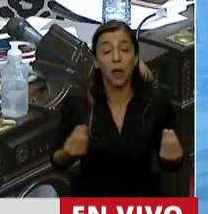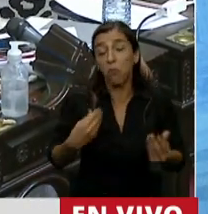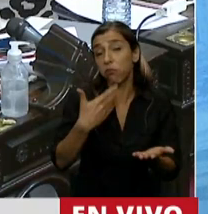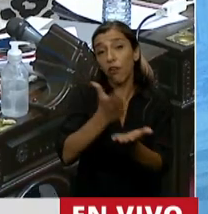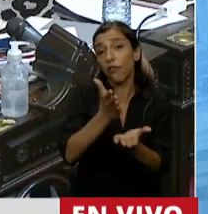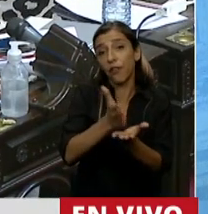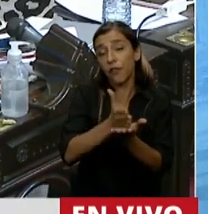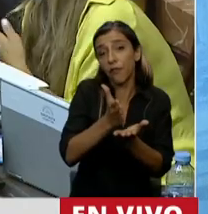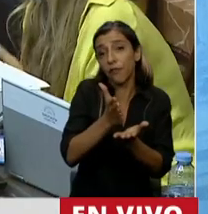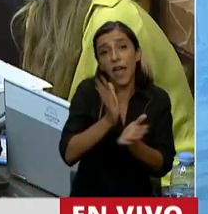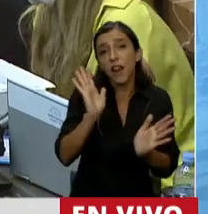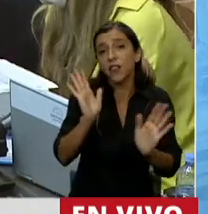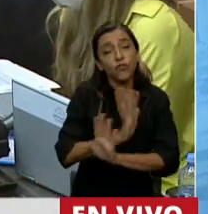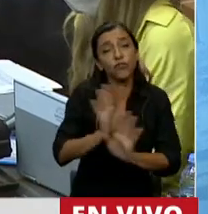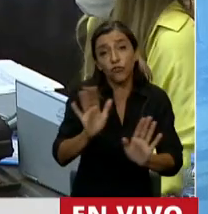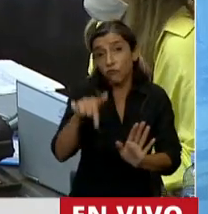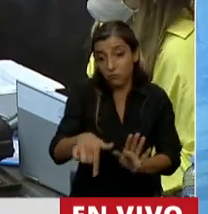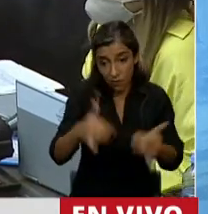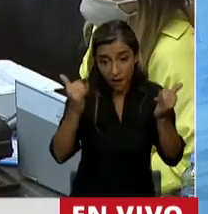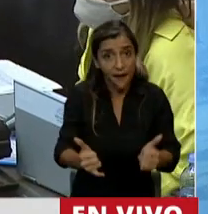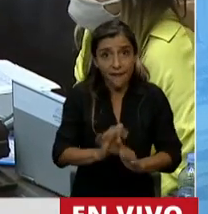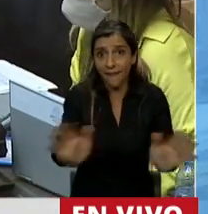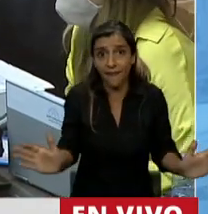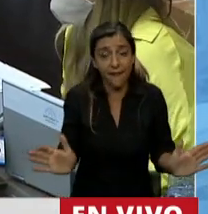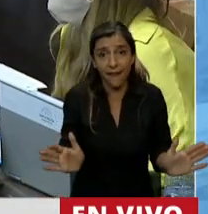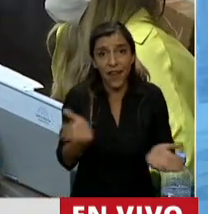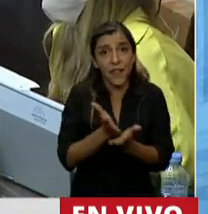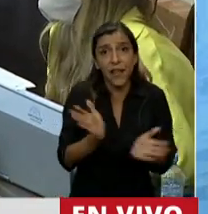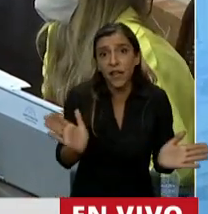derechos, y en este caso la hay que decirlo,